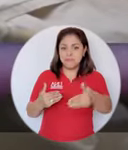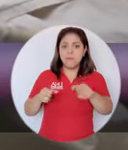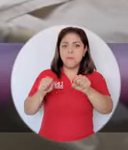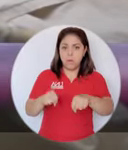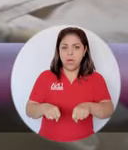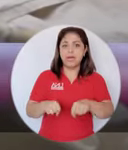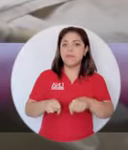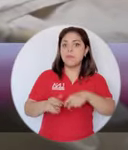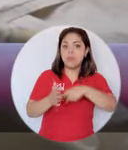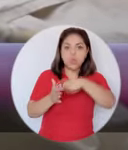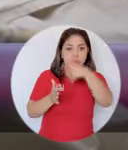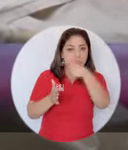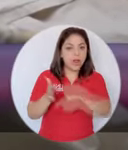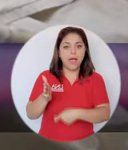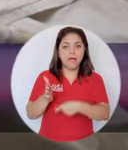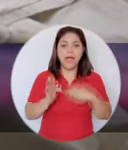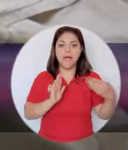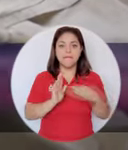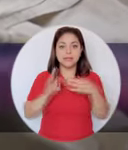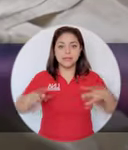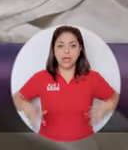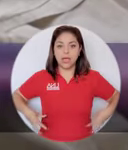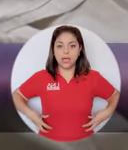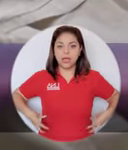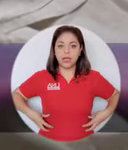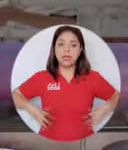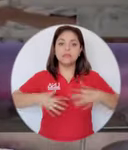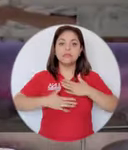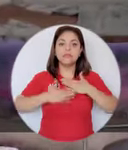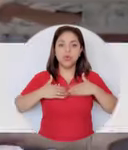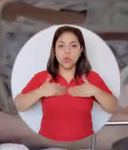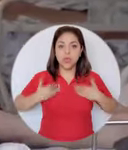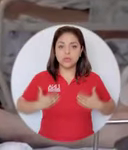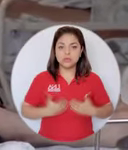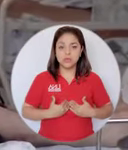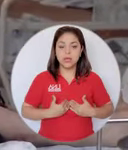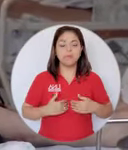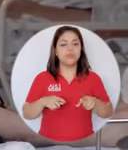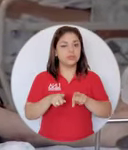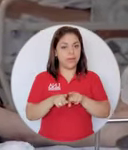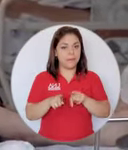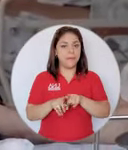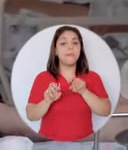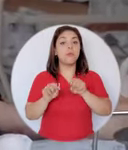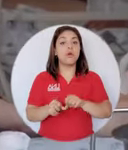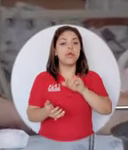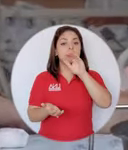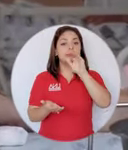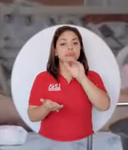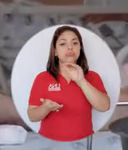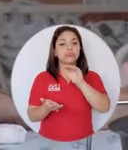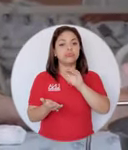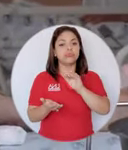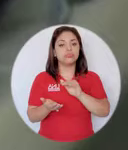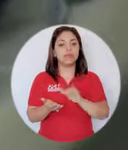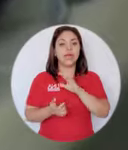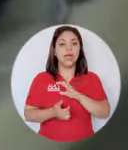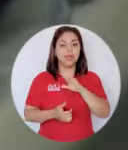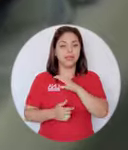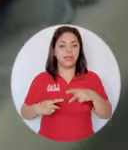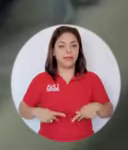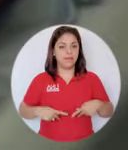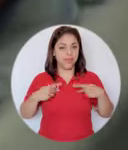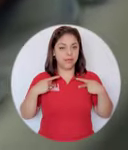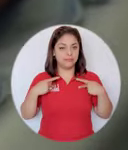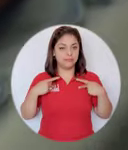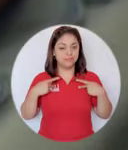muy grave con la afectación de esos órganos, sino también de una reducción importante en la calidad de vida de estas personas. Y entonces, bueno,